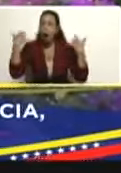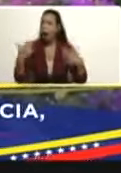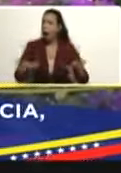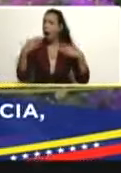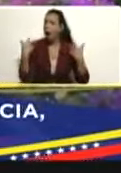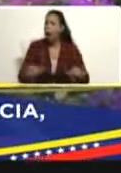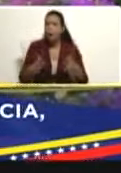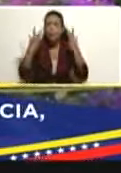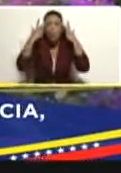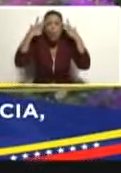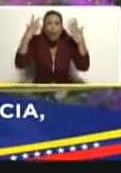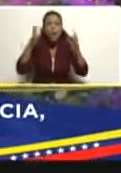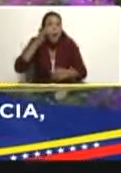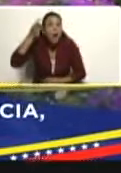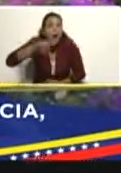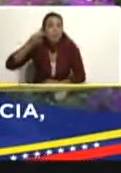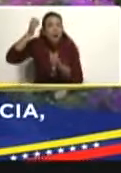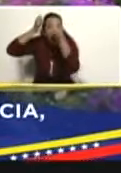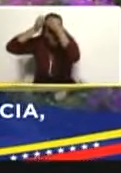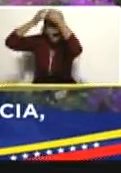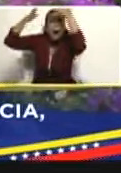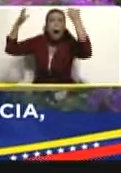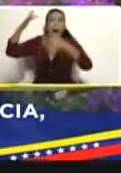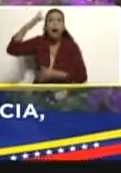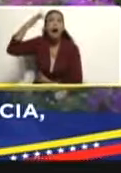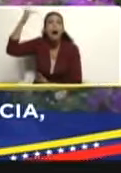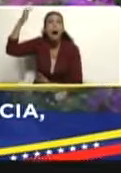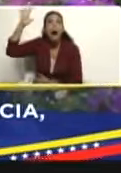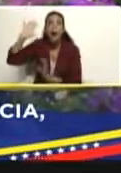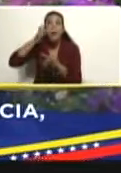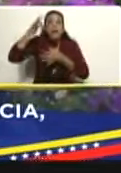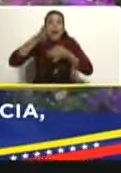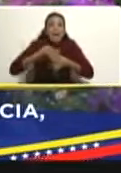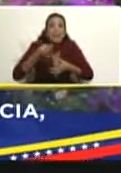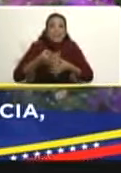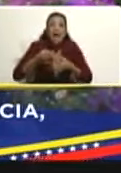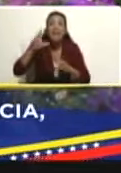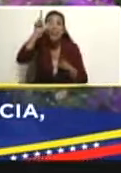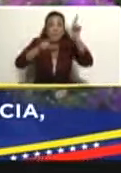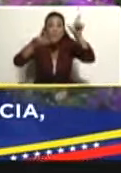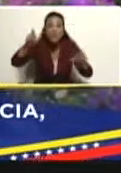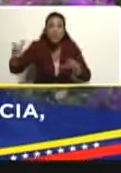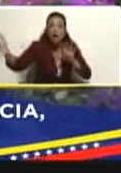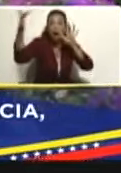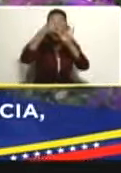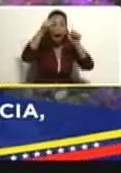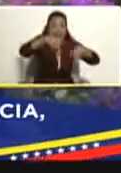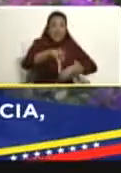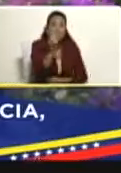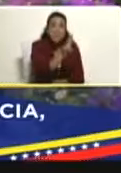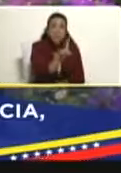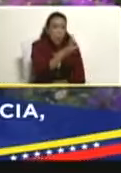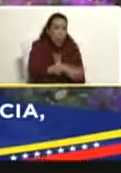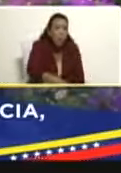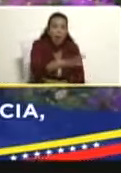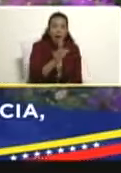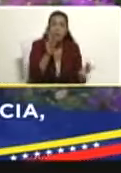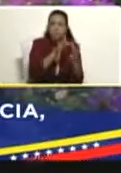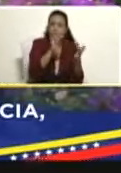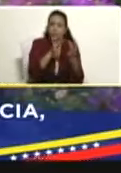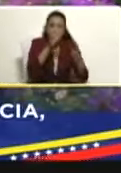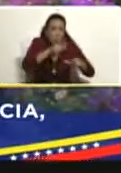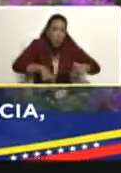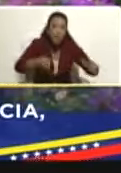es un sueño para nosotros, porque es la complementariedad, es la movilidad de los científicos y de las científicas de América Latina y el Caribe en